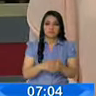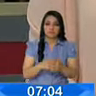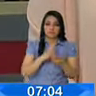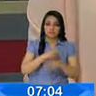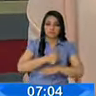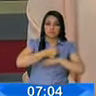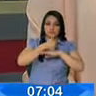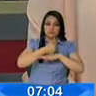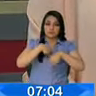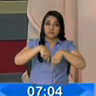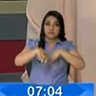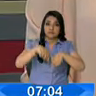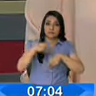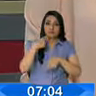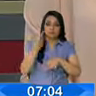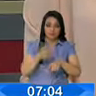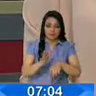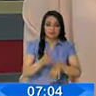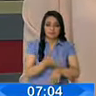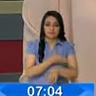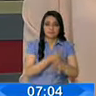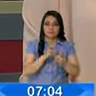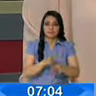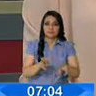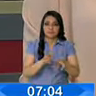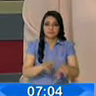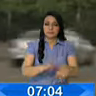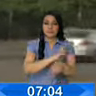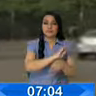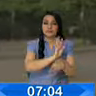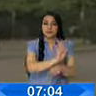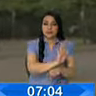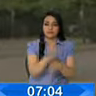de la ATM, el caso ya está en manos de la Fiscalía.